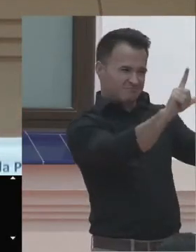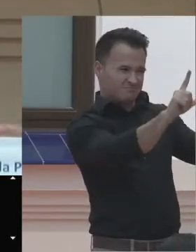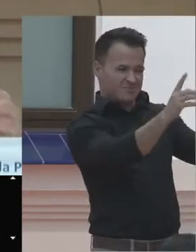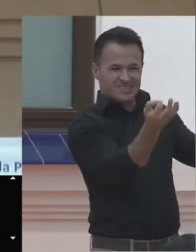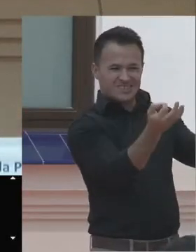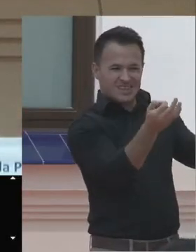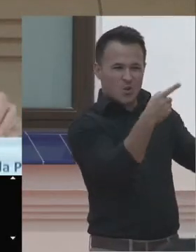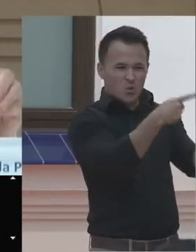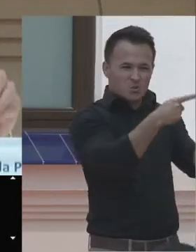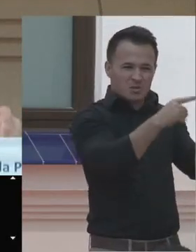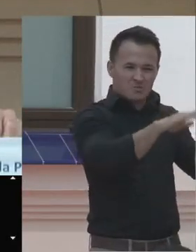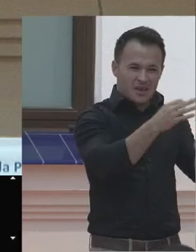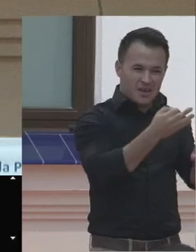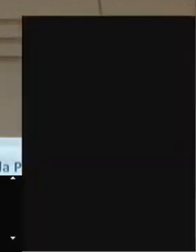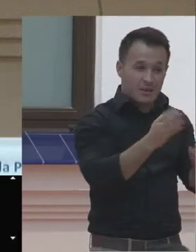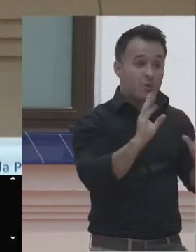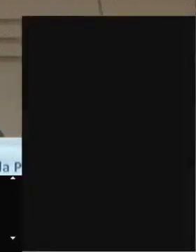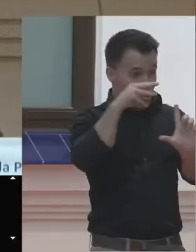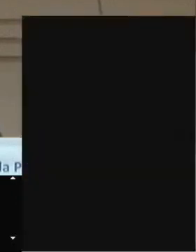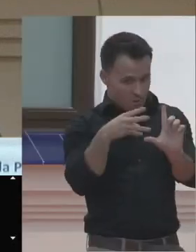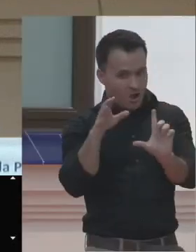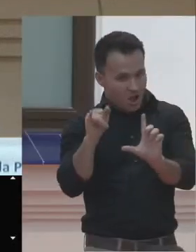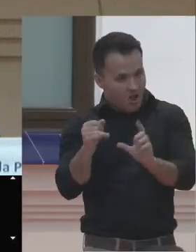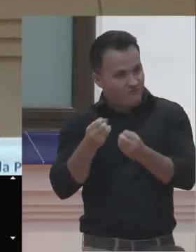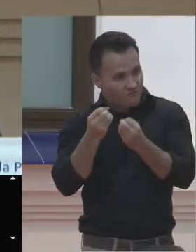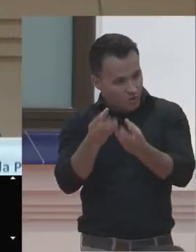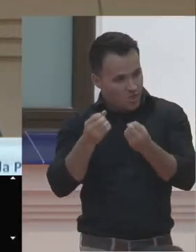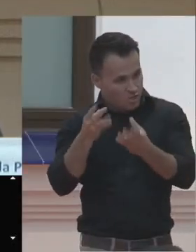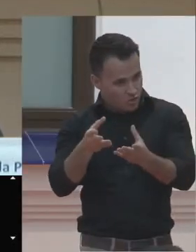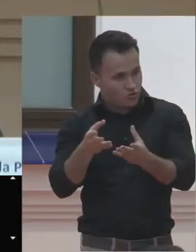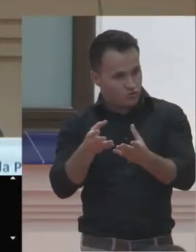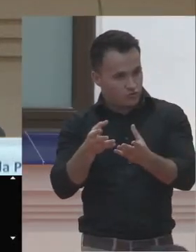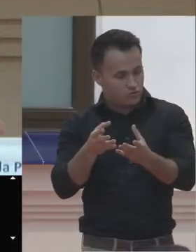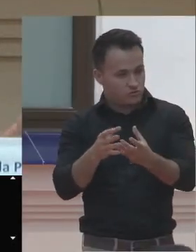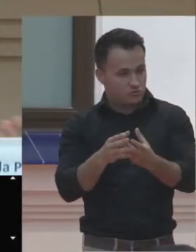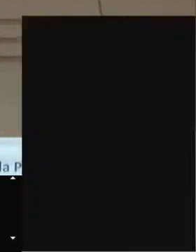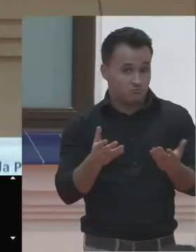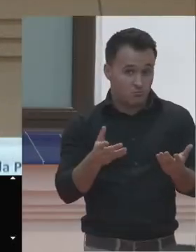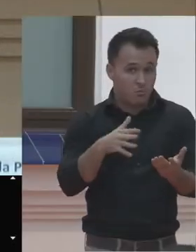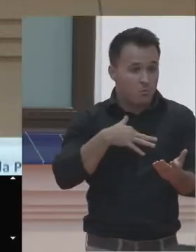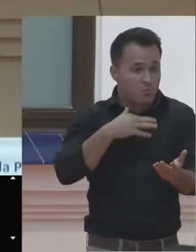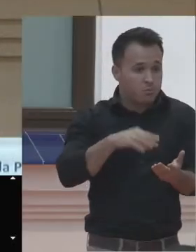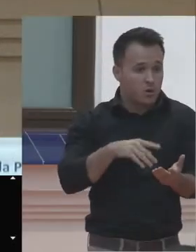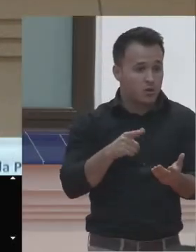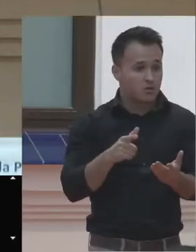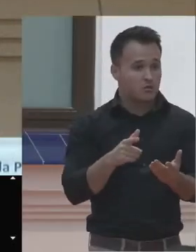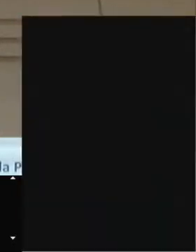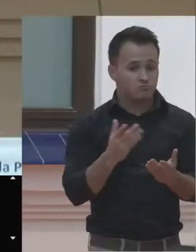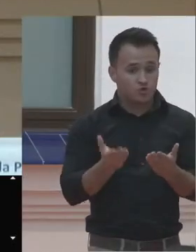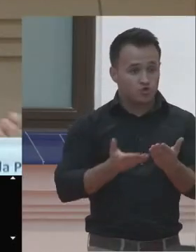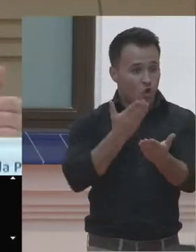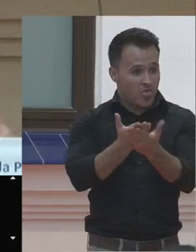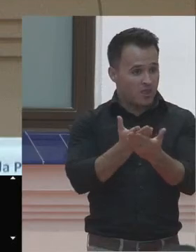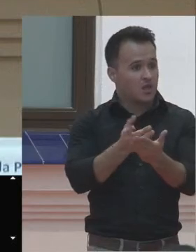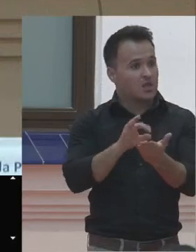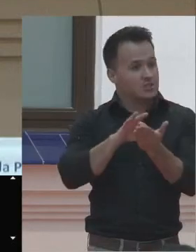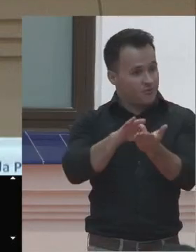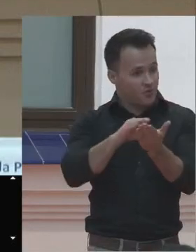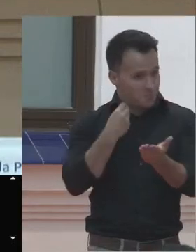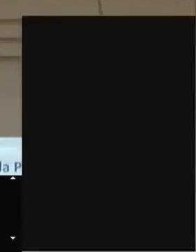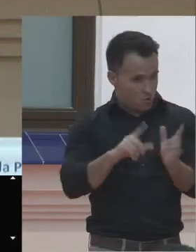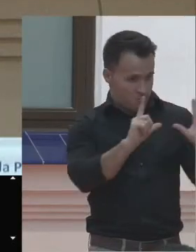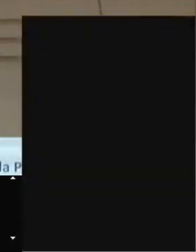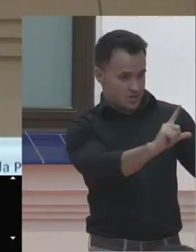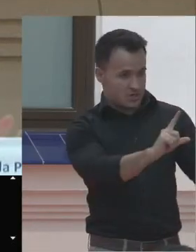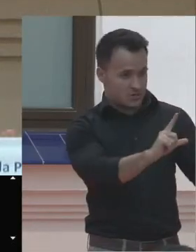tiene. A pesar de que en la página web de AENA existe información, incluso se puede llevar a cabo la solicitud de este servicio a través de la